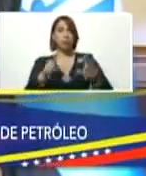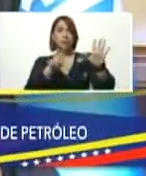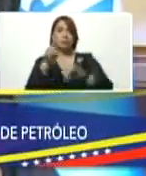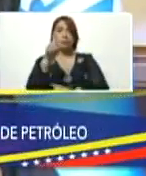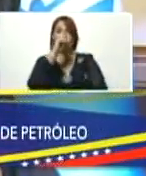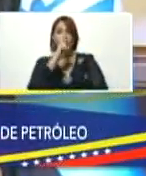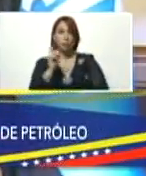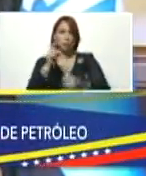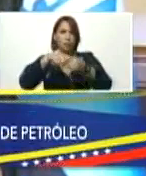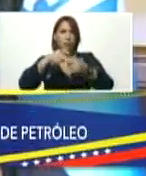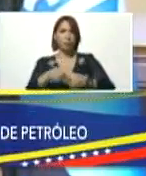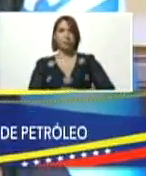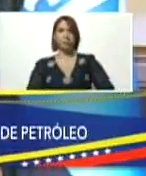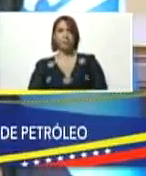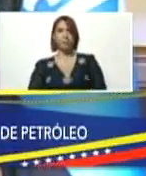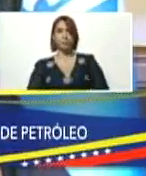años.